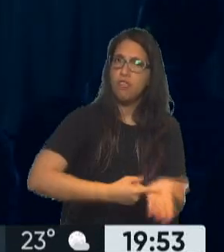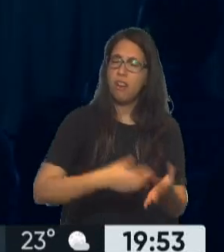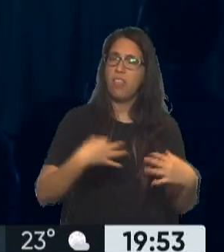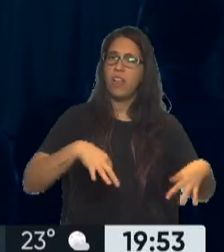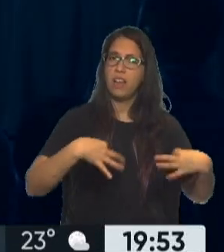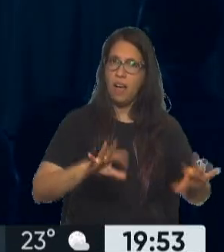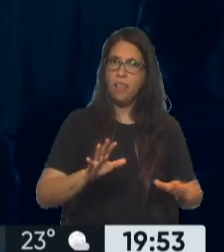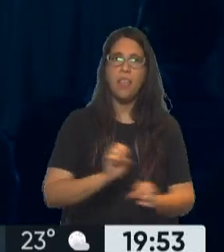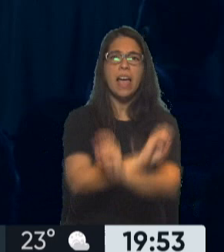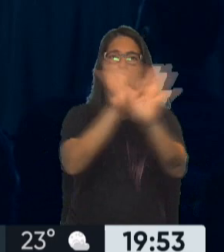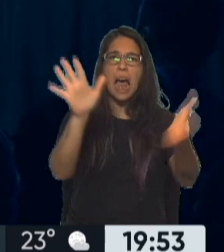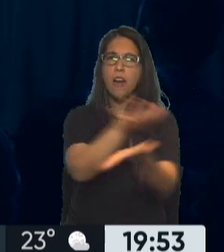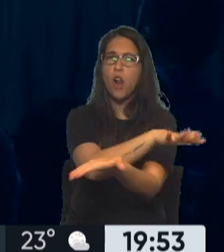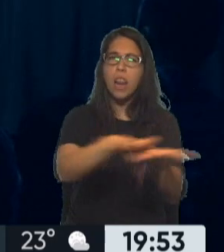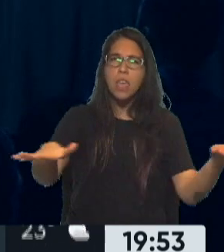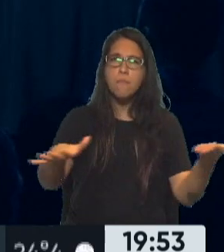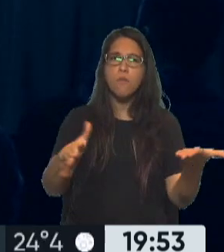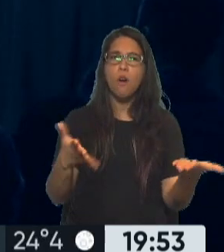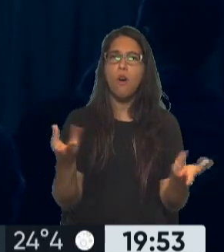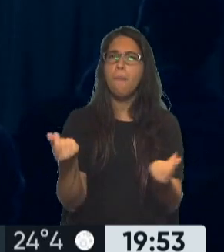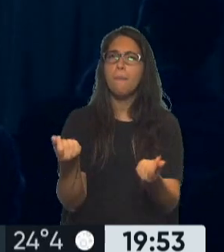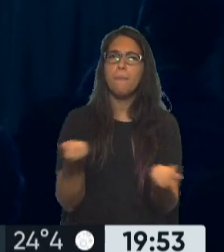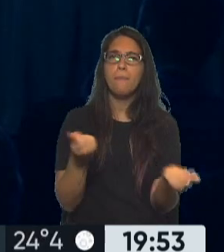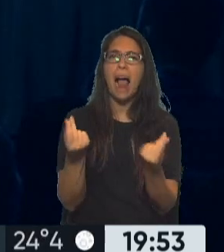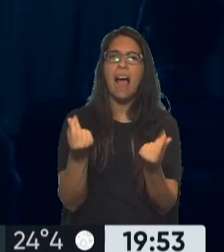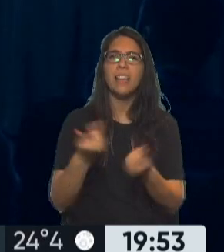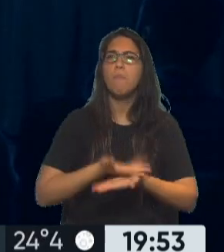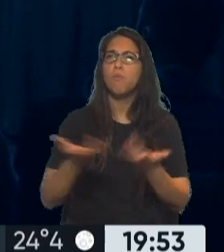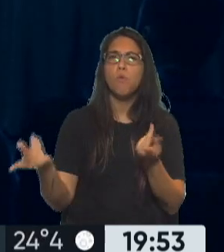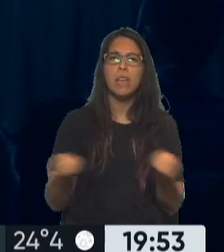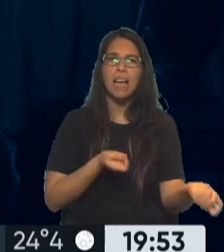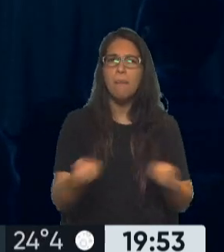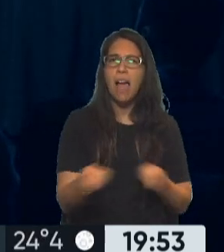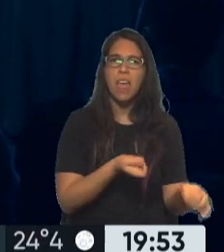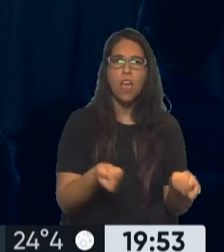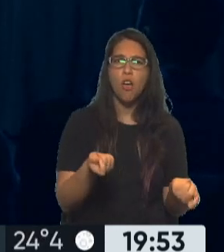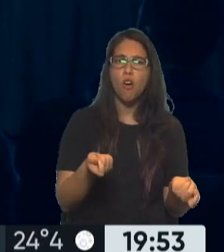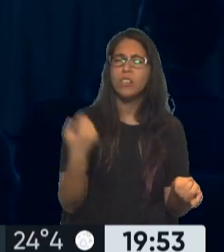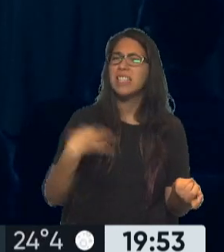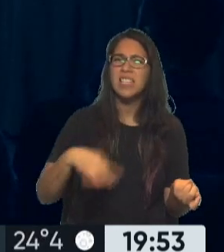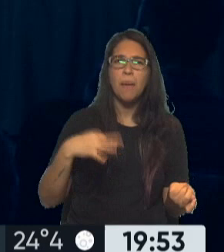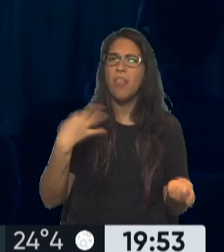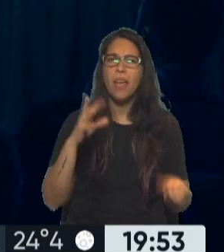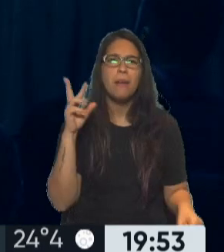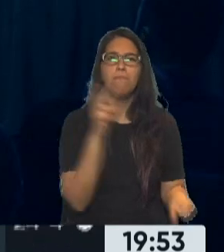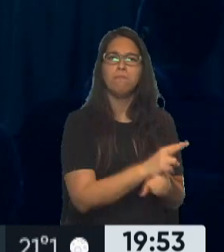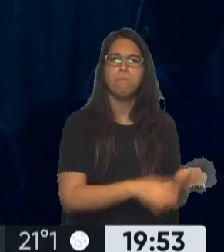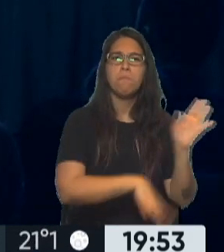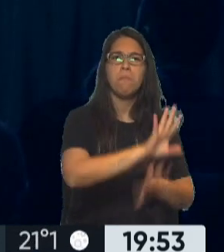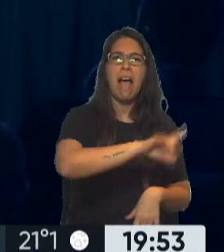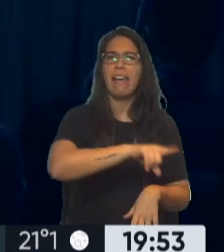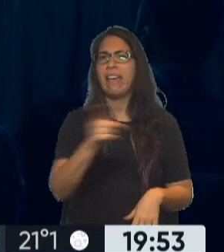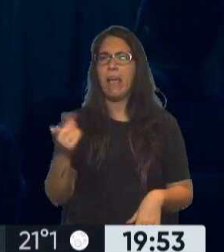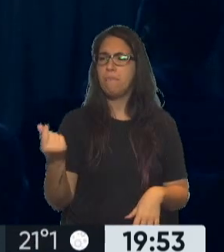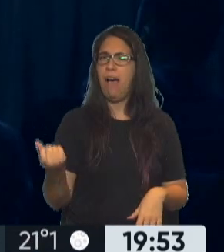transparencia, de manejo de fondos públicos, que como he dicho 20 veces, siempre debe cuidarse más que la plata